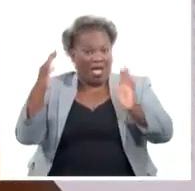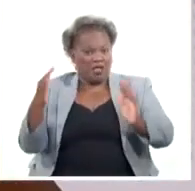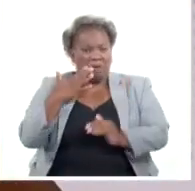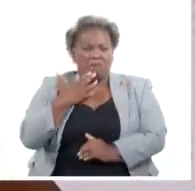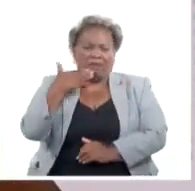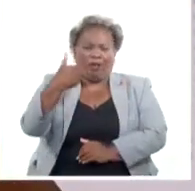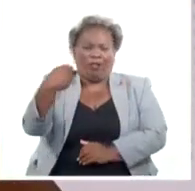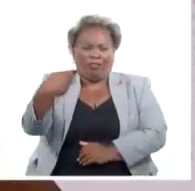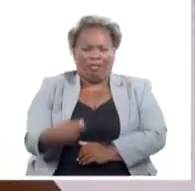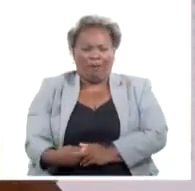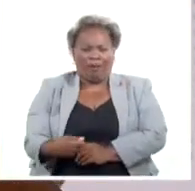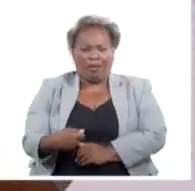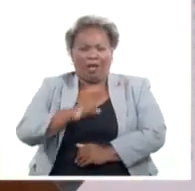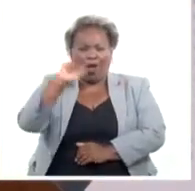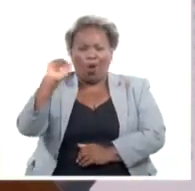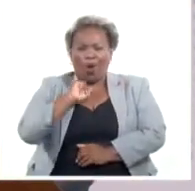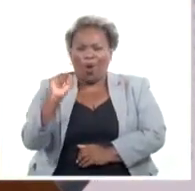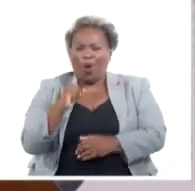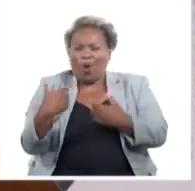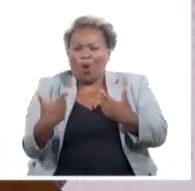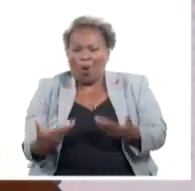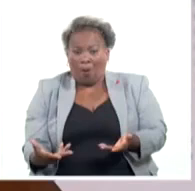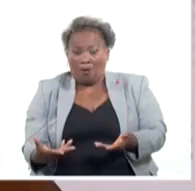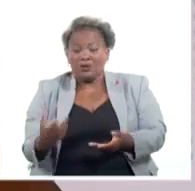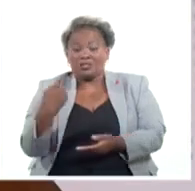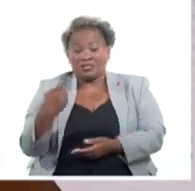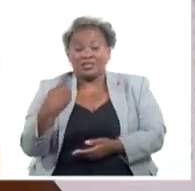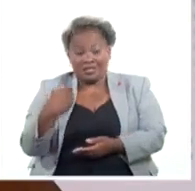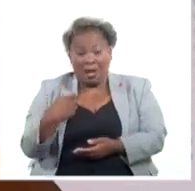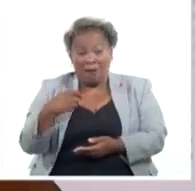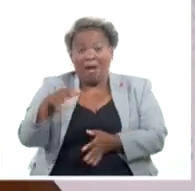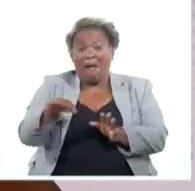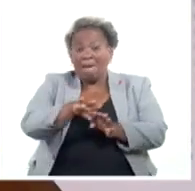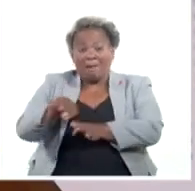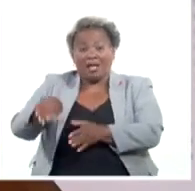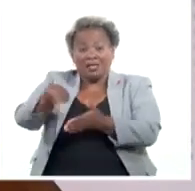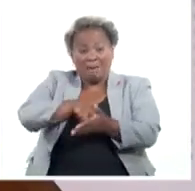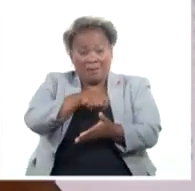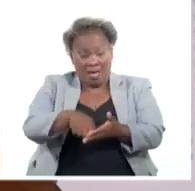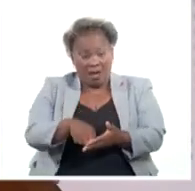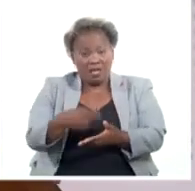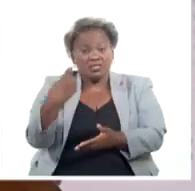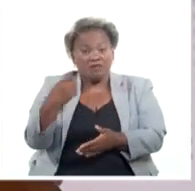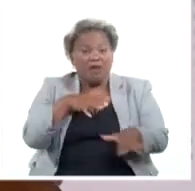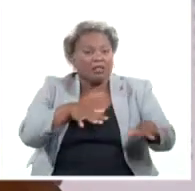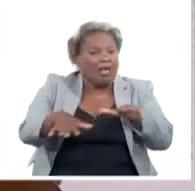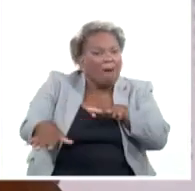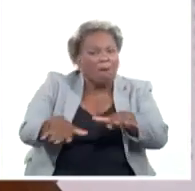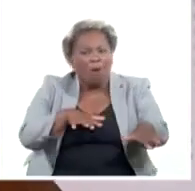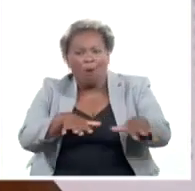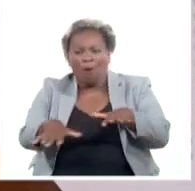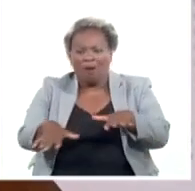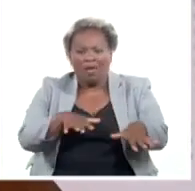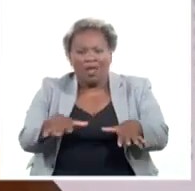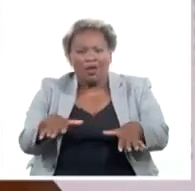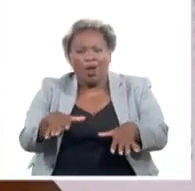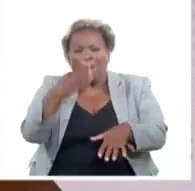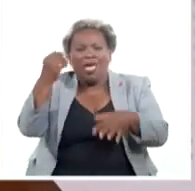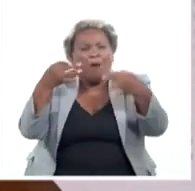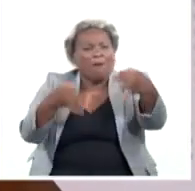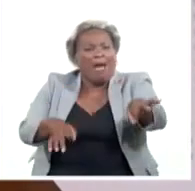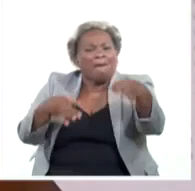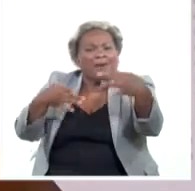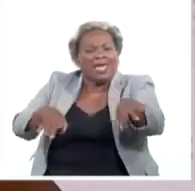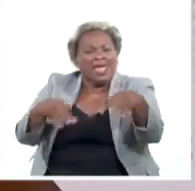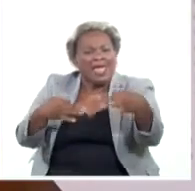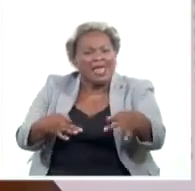Pero lograrlo demanda más que un plan integral. Exige sacudir la inercia, desterrar el burocratismo,